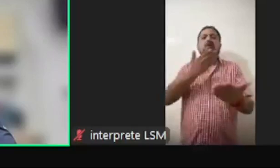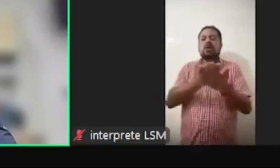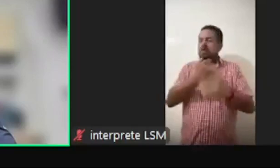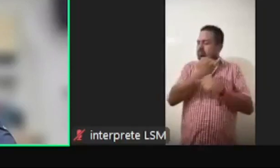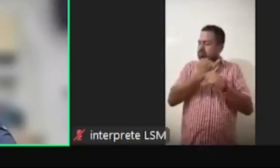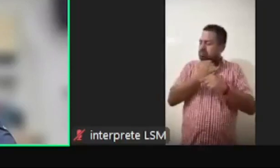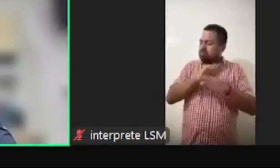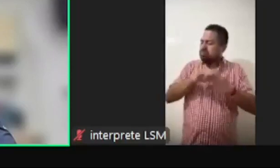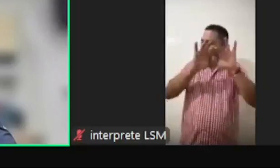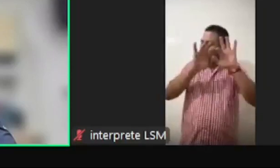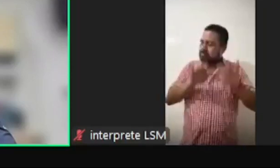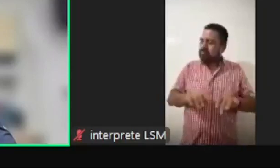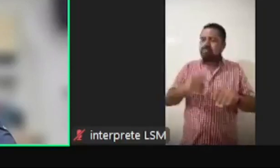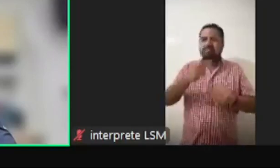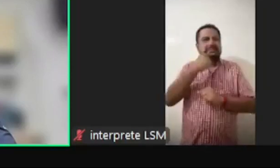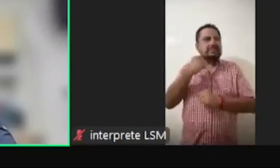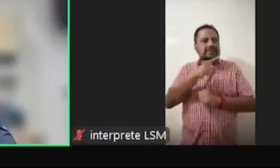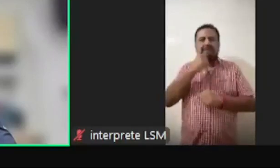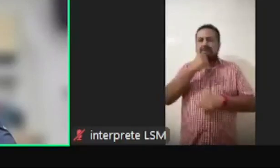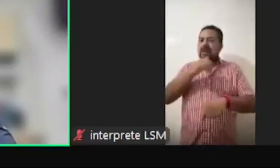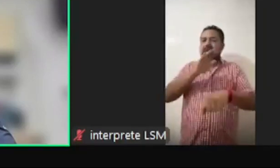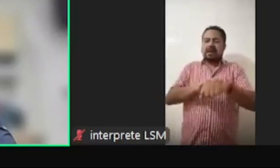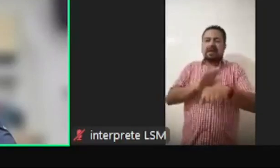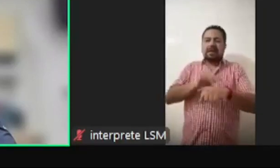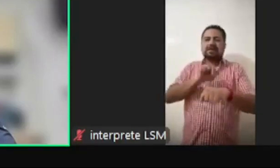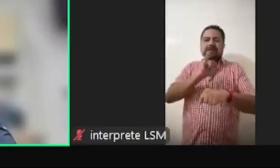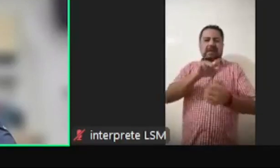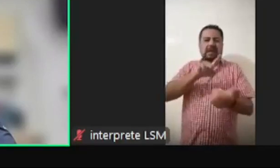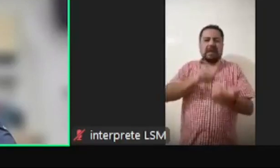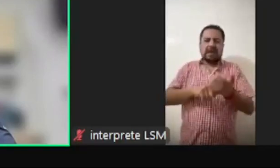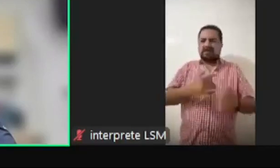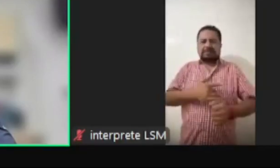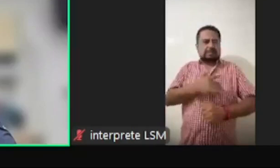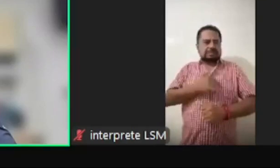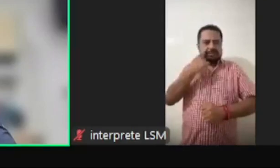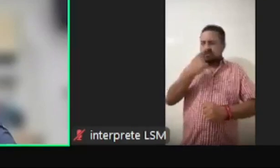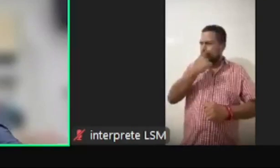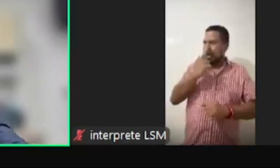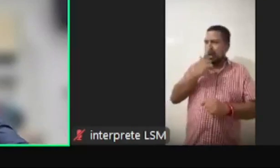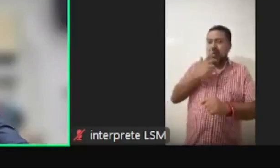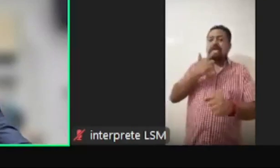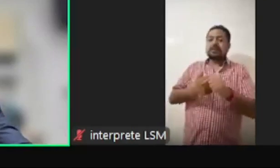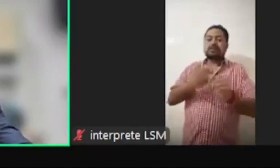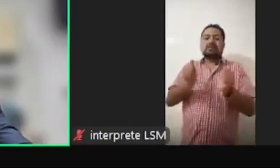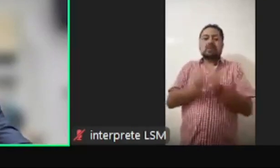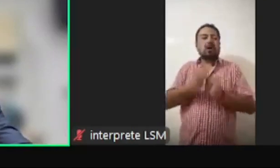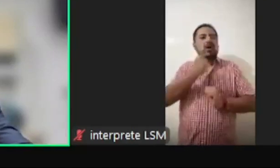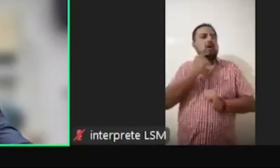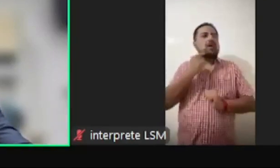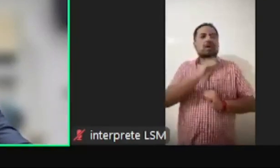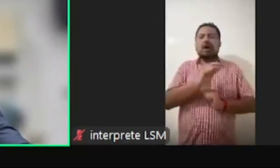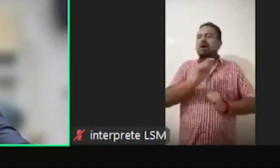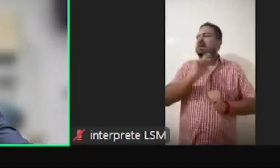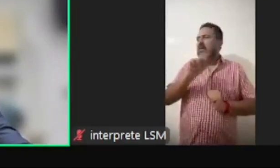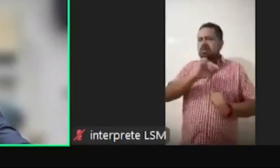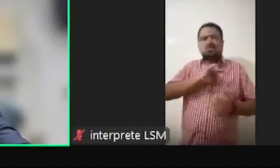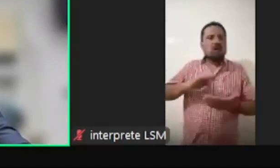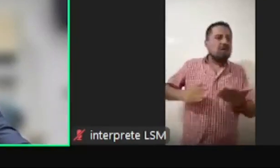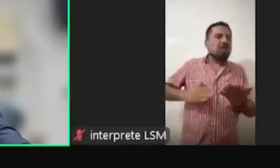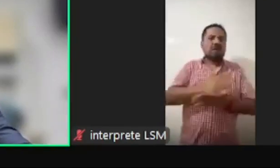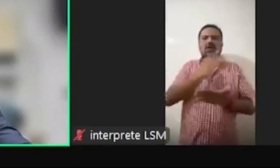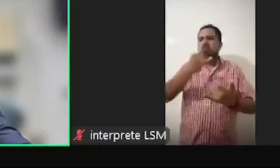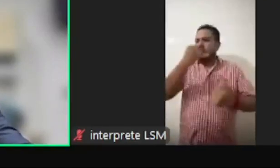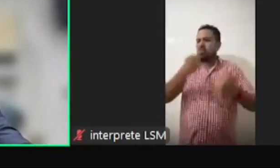los escritos de demanda se advierte que existe conexidad en la pretensión, autoridad responsable y acto reclamado, y resulta procedente acumular el juicio